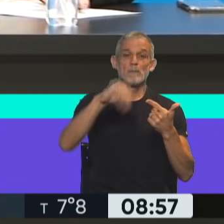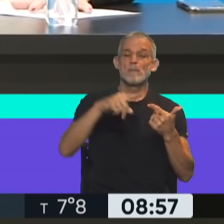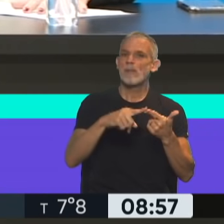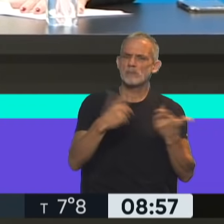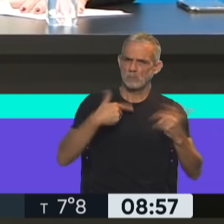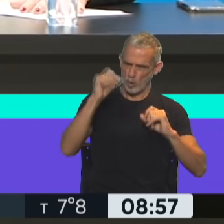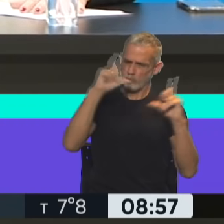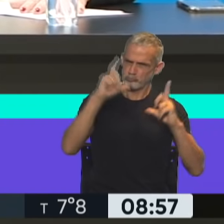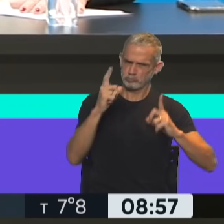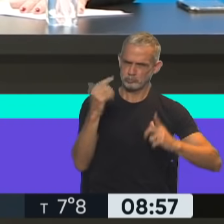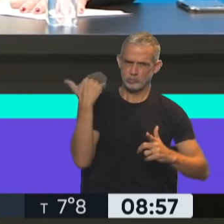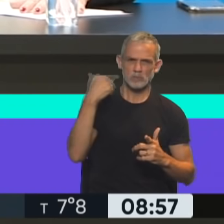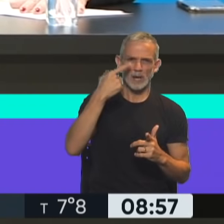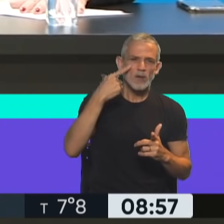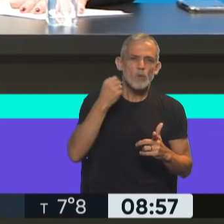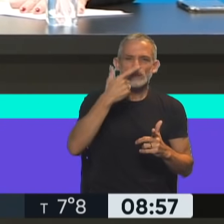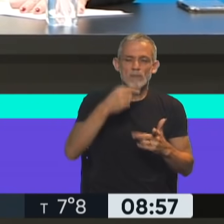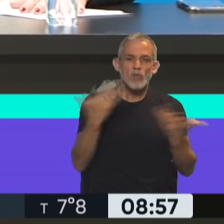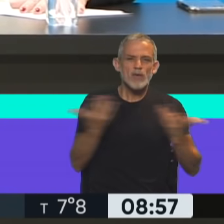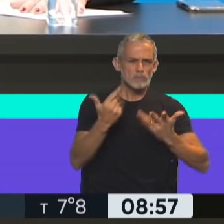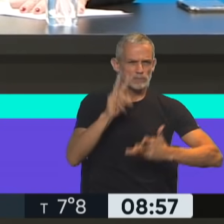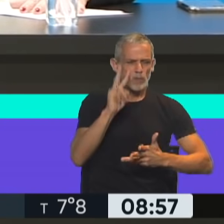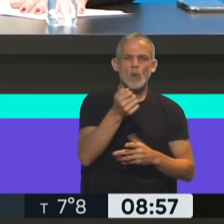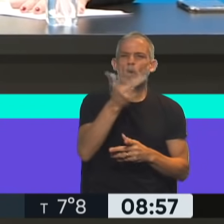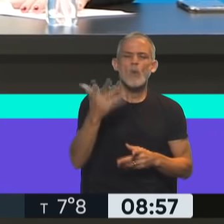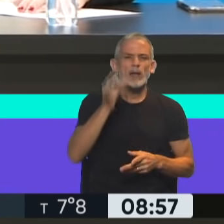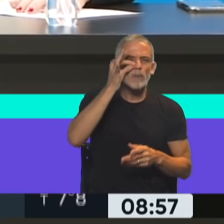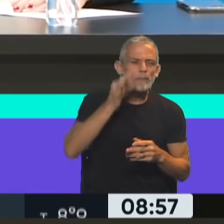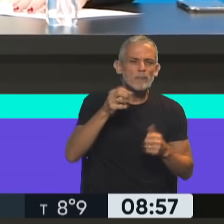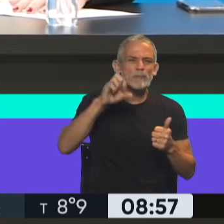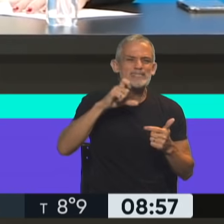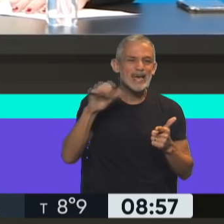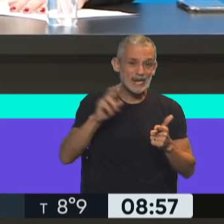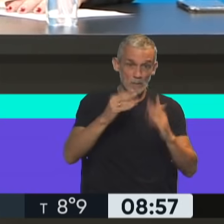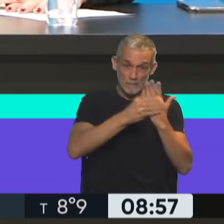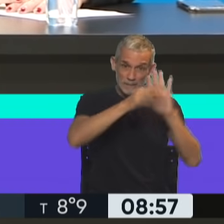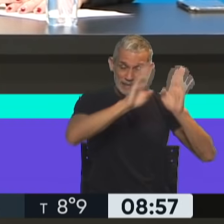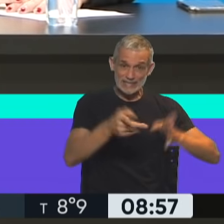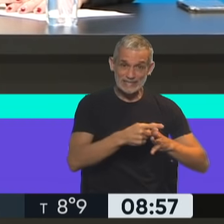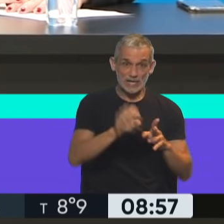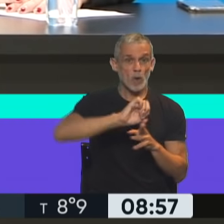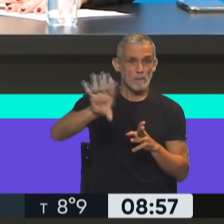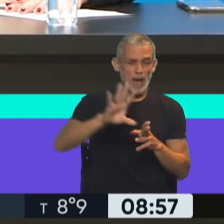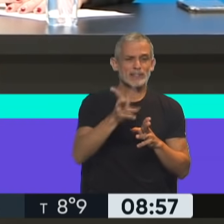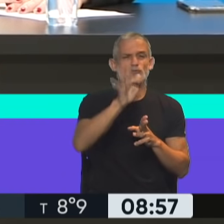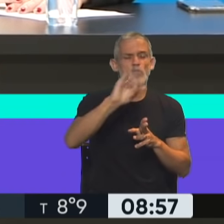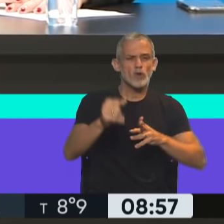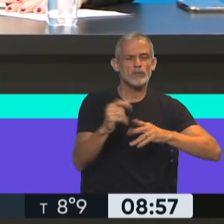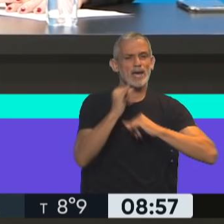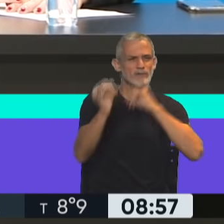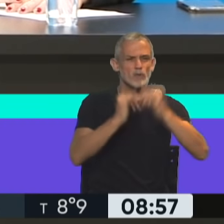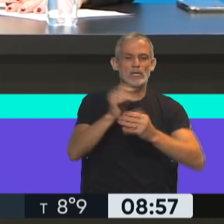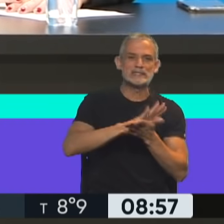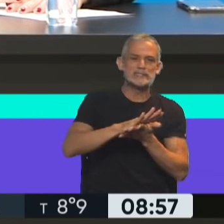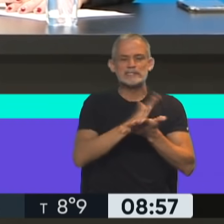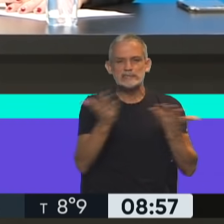la atención, ¿no? En los últimos días no se ha podido ver qué cantidad de testeos, más allá de que el Ministerio envía diariamente diciendo que está tratando de